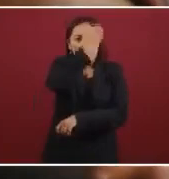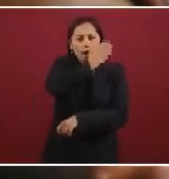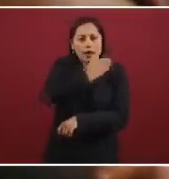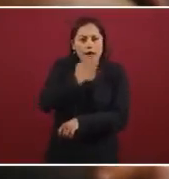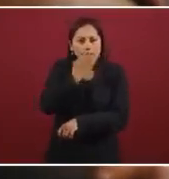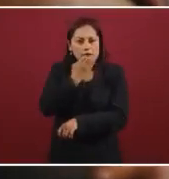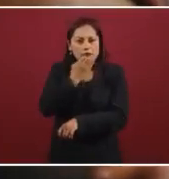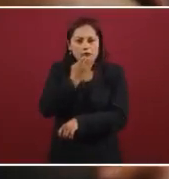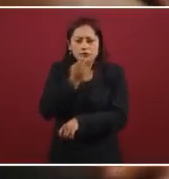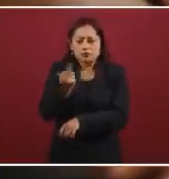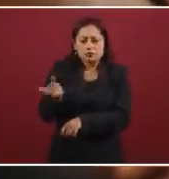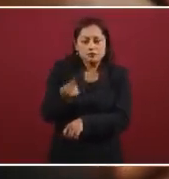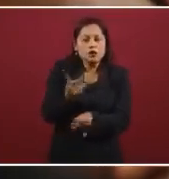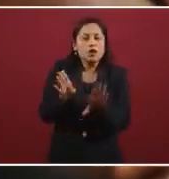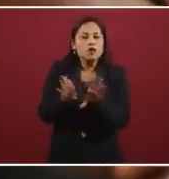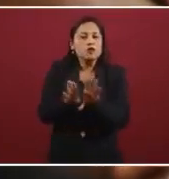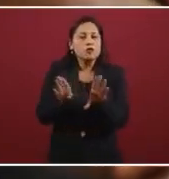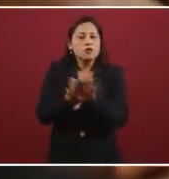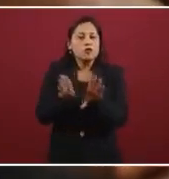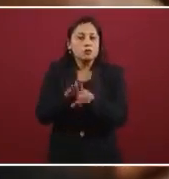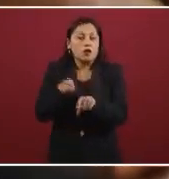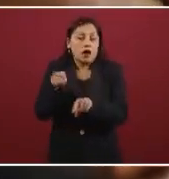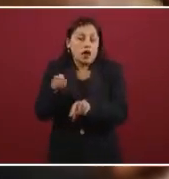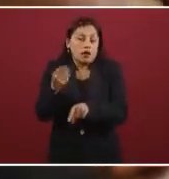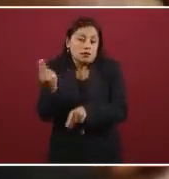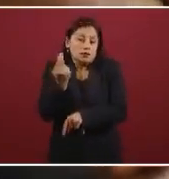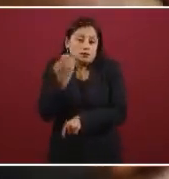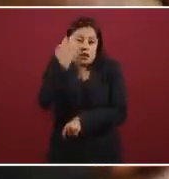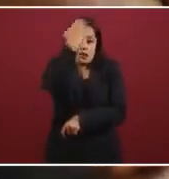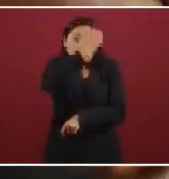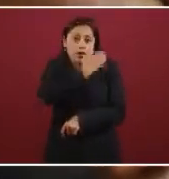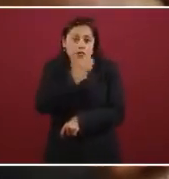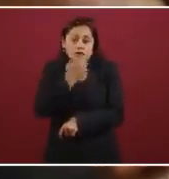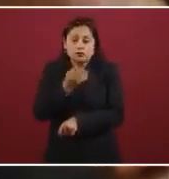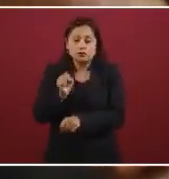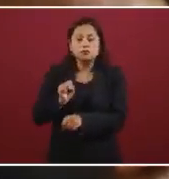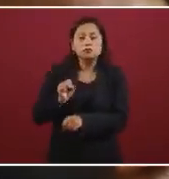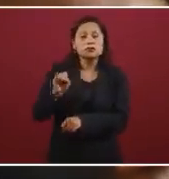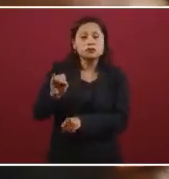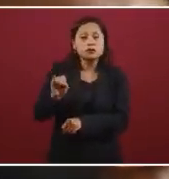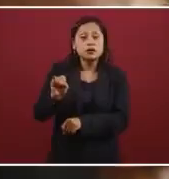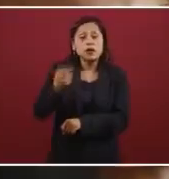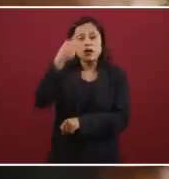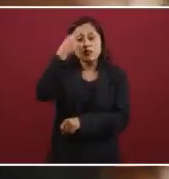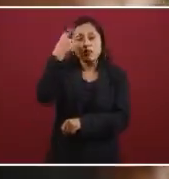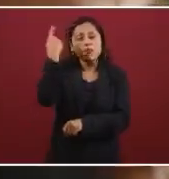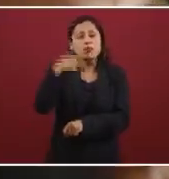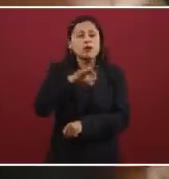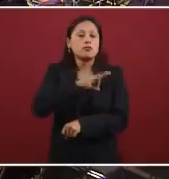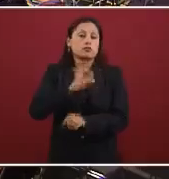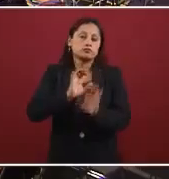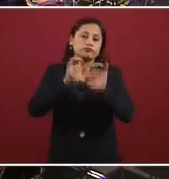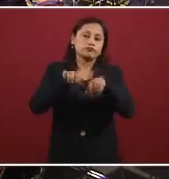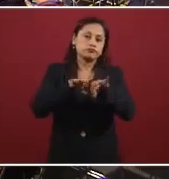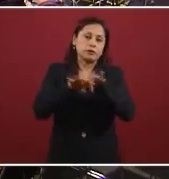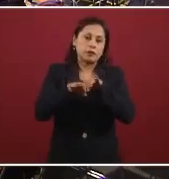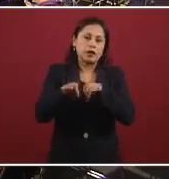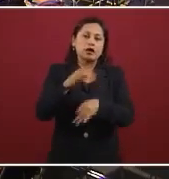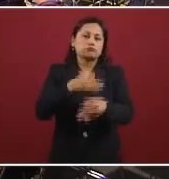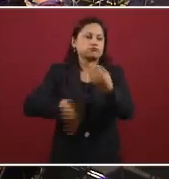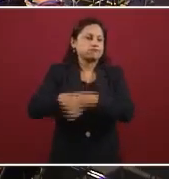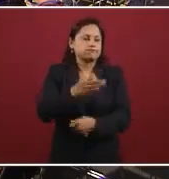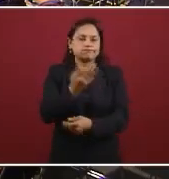son los filtros para que ellos puedan atendernos a todos los mexicanos como uno de los ejércitos más importantes que tenemos en el país? Gracias. Sí,